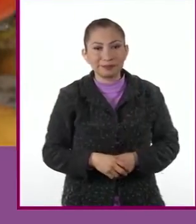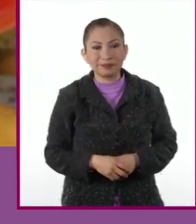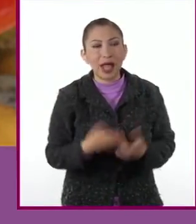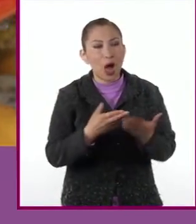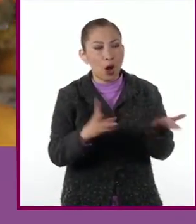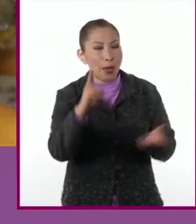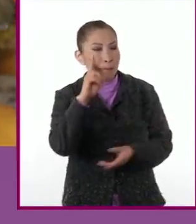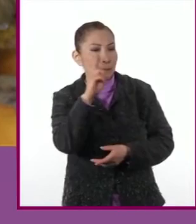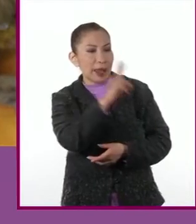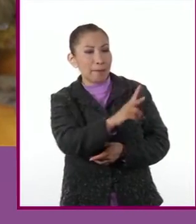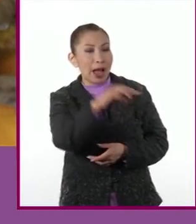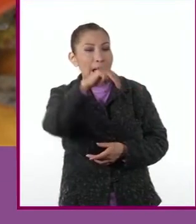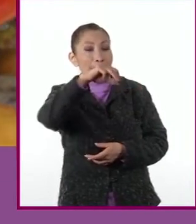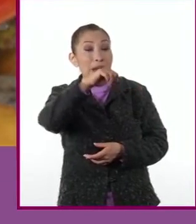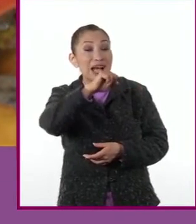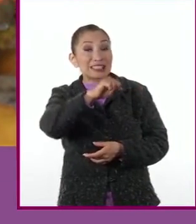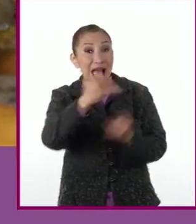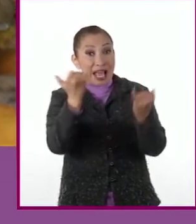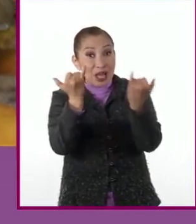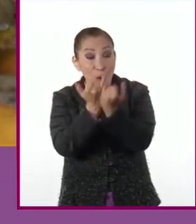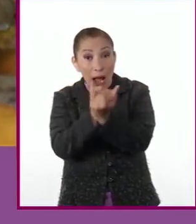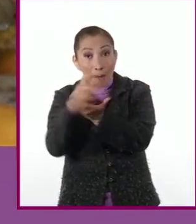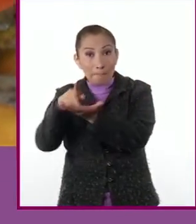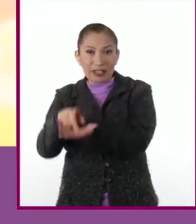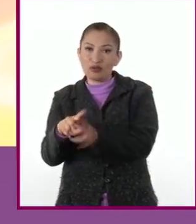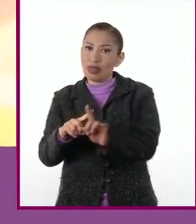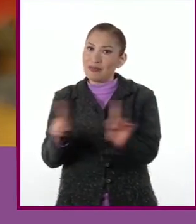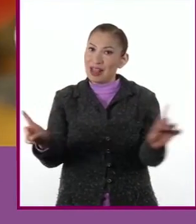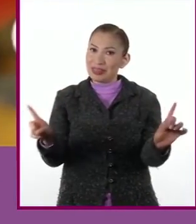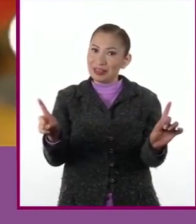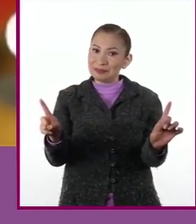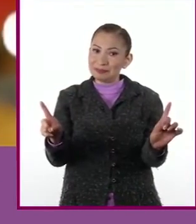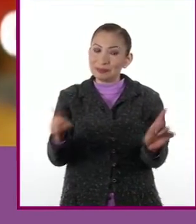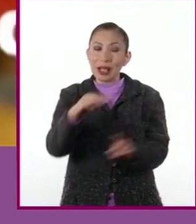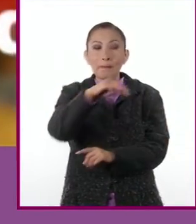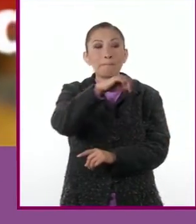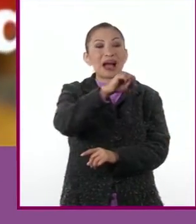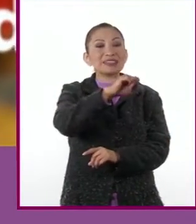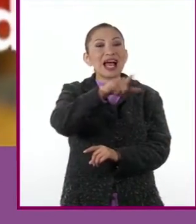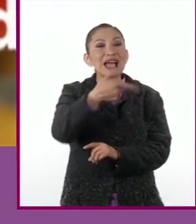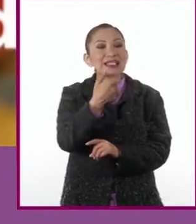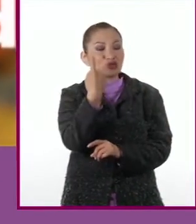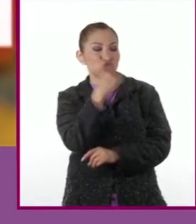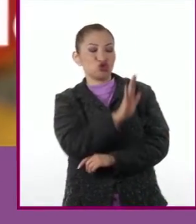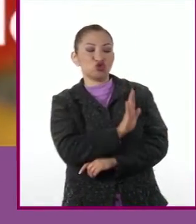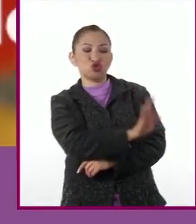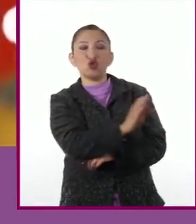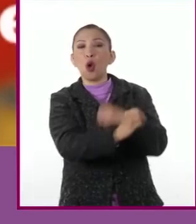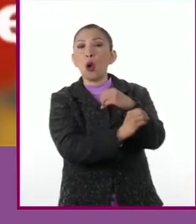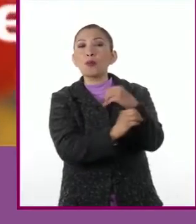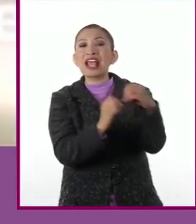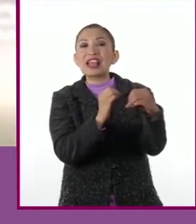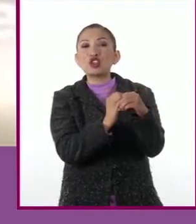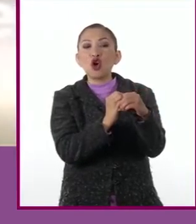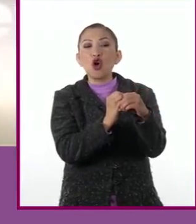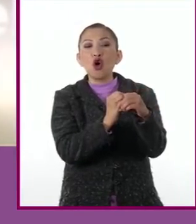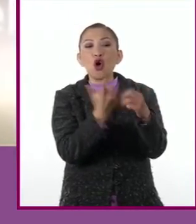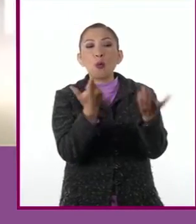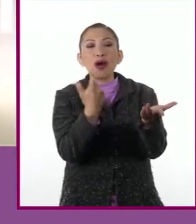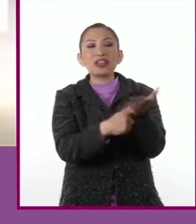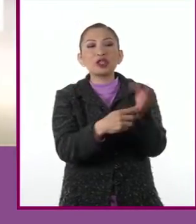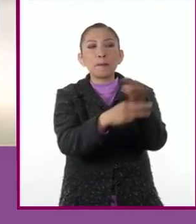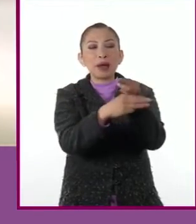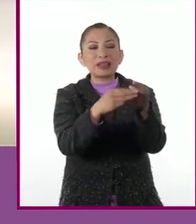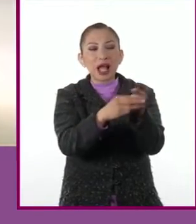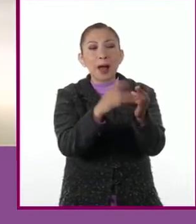Ahora veamos que masa no es igual que peso. La masa es una propiedad de todo objeto, como una medida